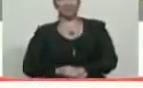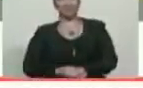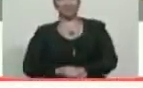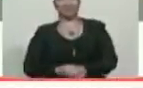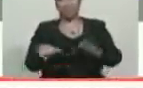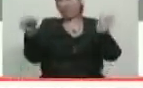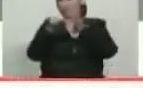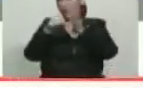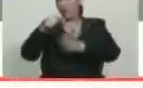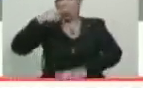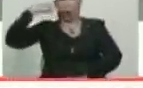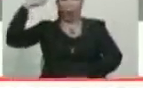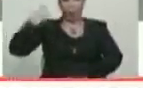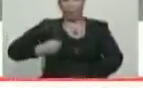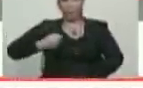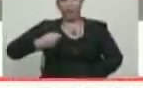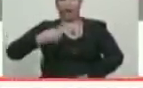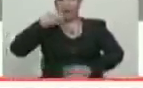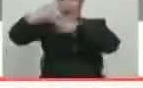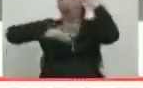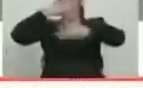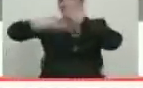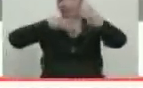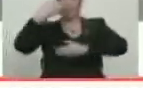¿Dónde están los hombres de Carabobo?